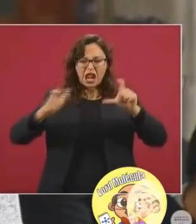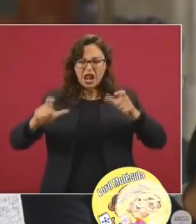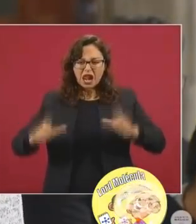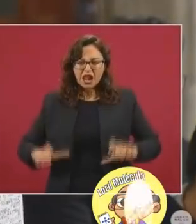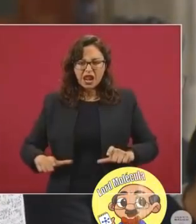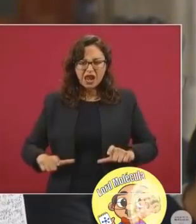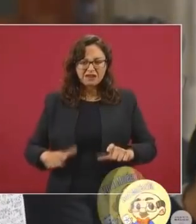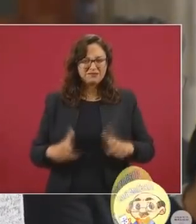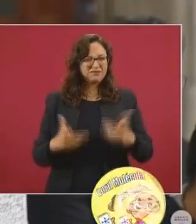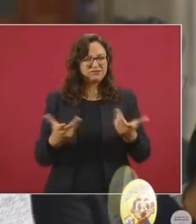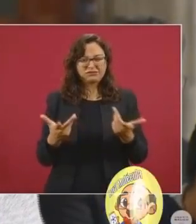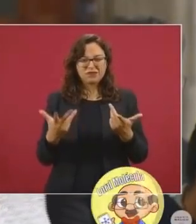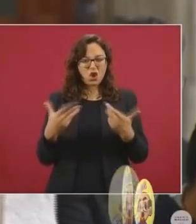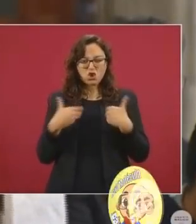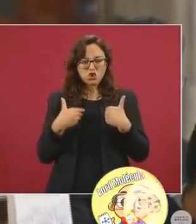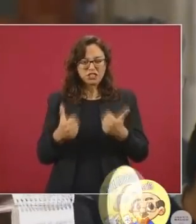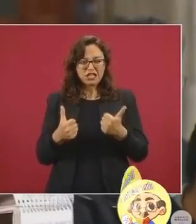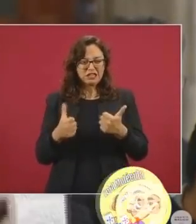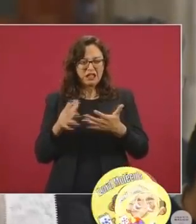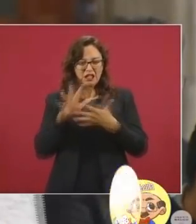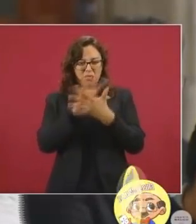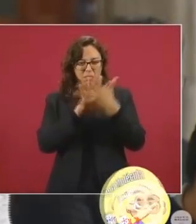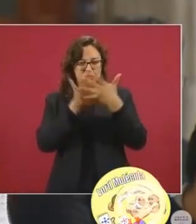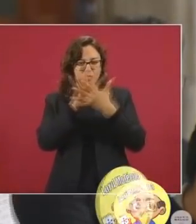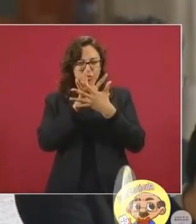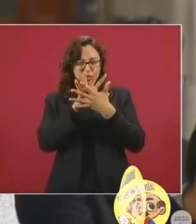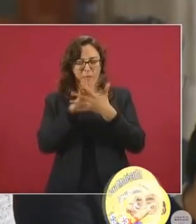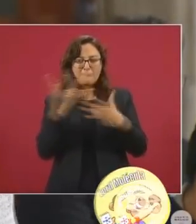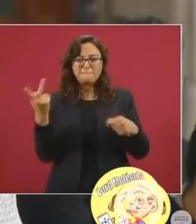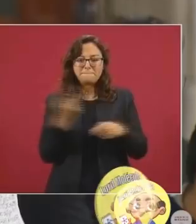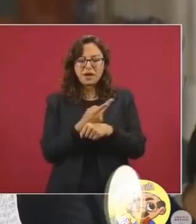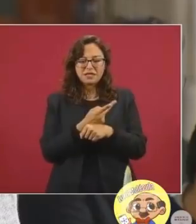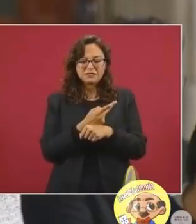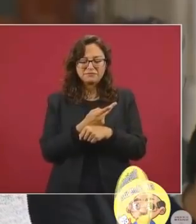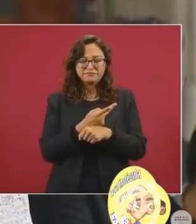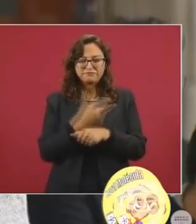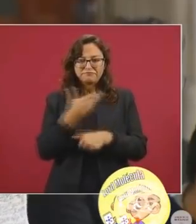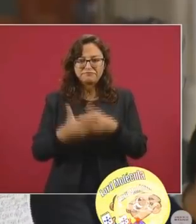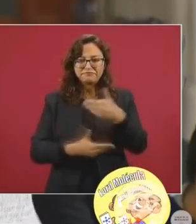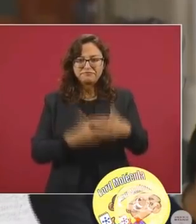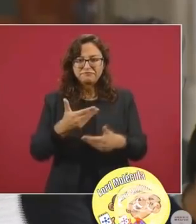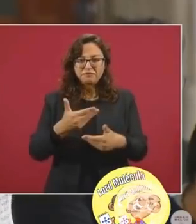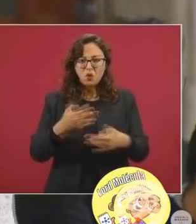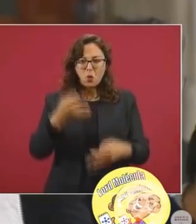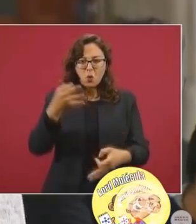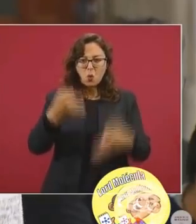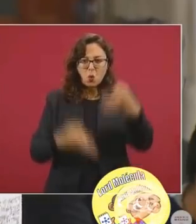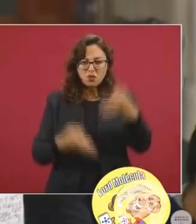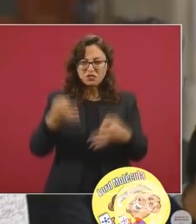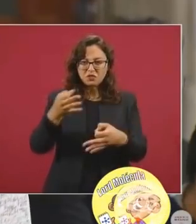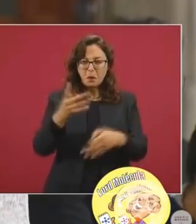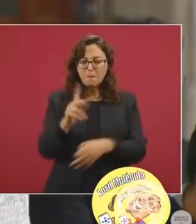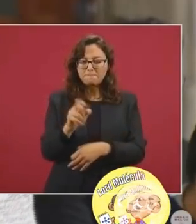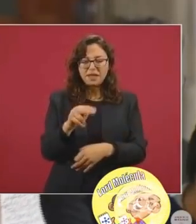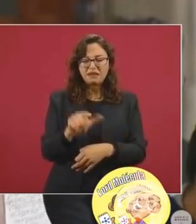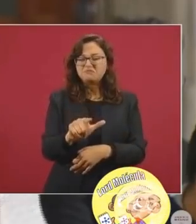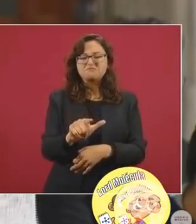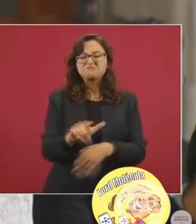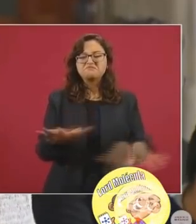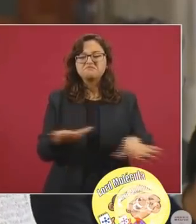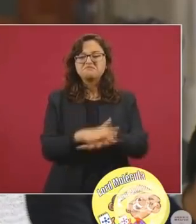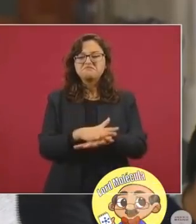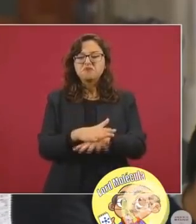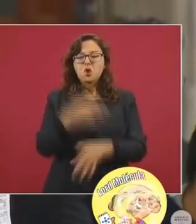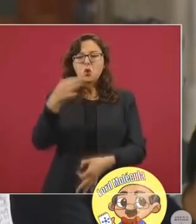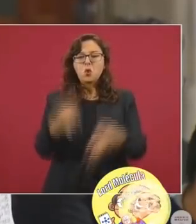expresidentes, pues ya hay luz verde para la consulta ciudadana para poderlos enjuiciar. ¿Qué opinión